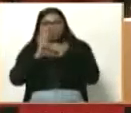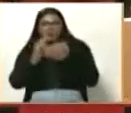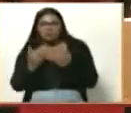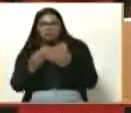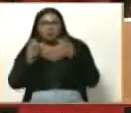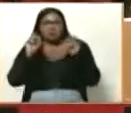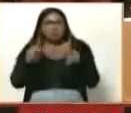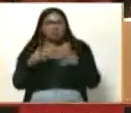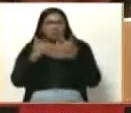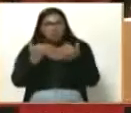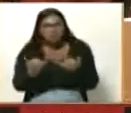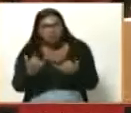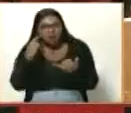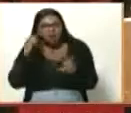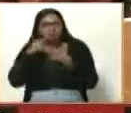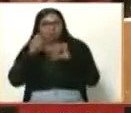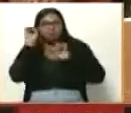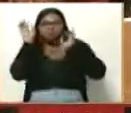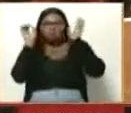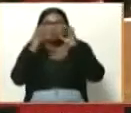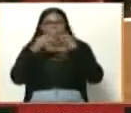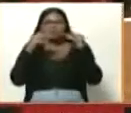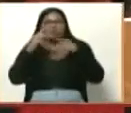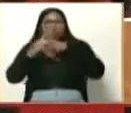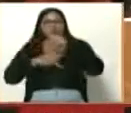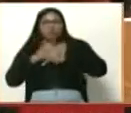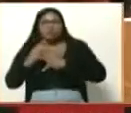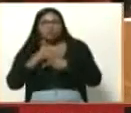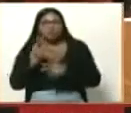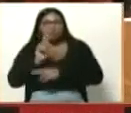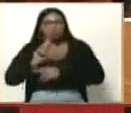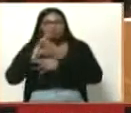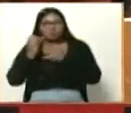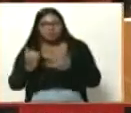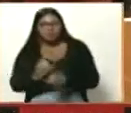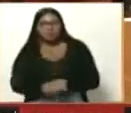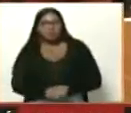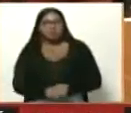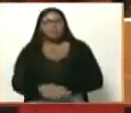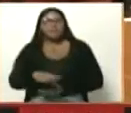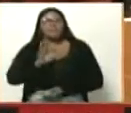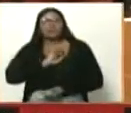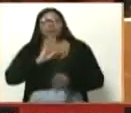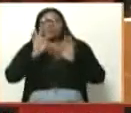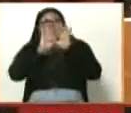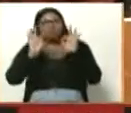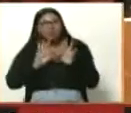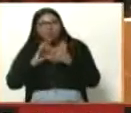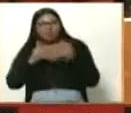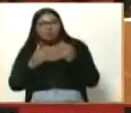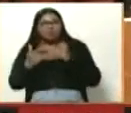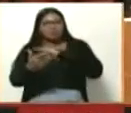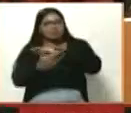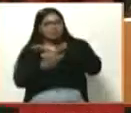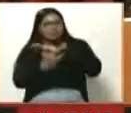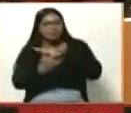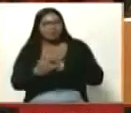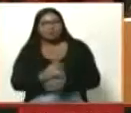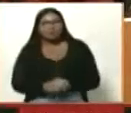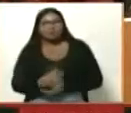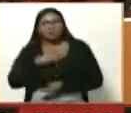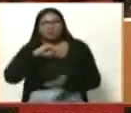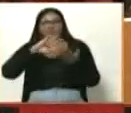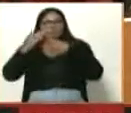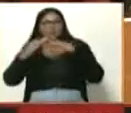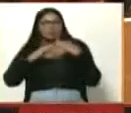oportunidad desde el punto de vista creativo y desde el punto de vista productivo y desde el uso de estas herramientas que tienen que ver con las nuevas tecnologías para la comunidad